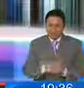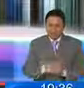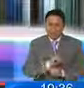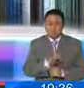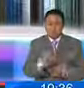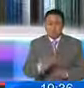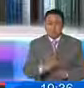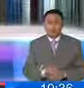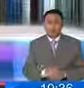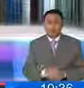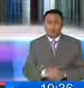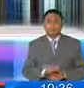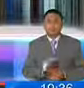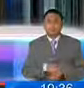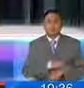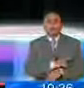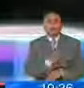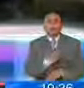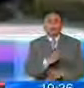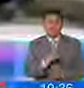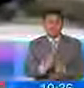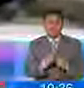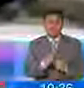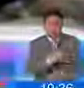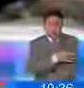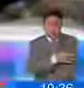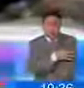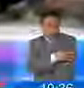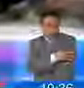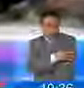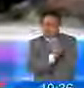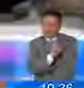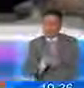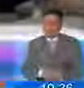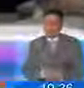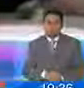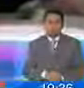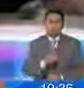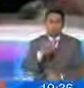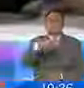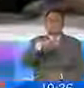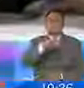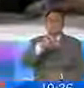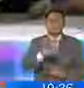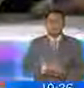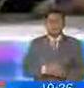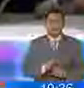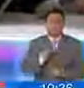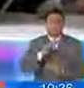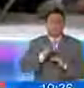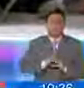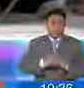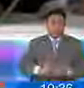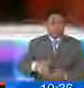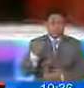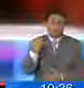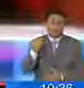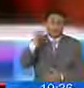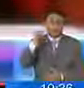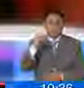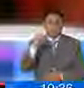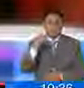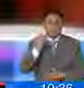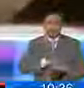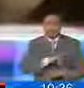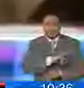implantes por su alta carga hormonal. La idea de las autoridades y ONGs es reducir el embarazo adolescente por el alto índice de